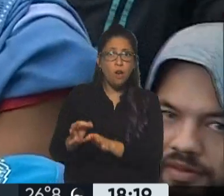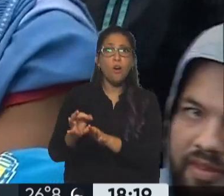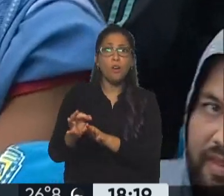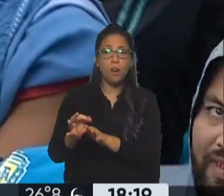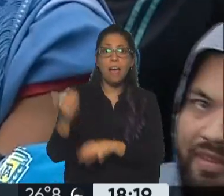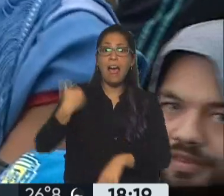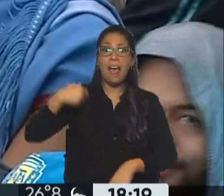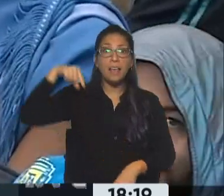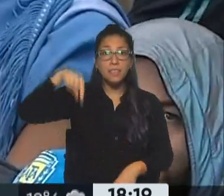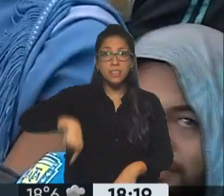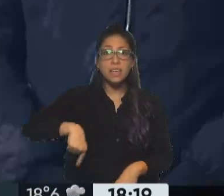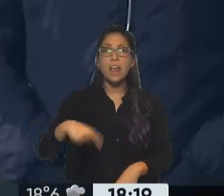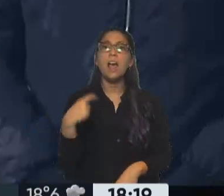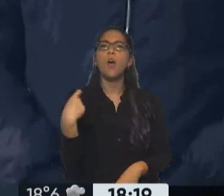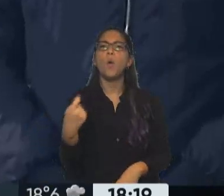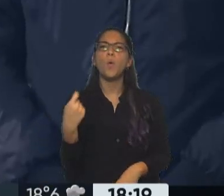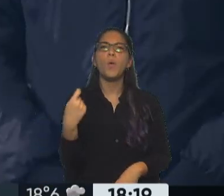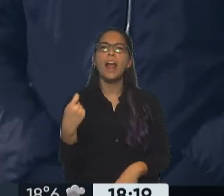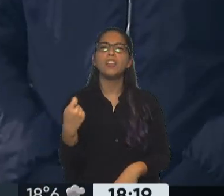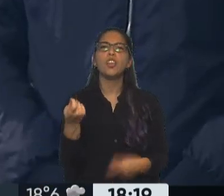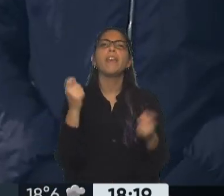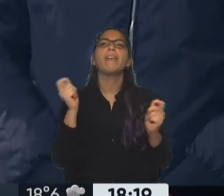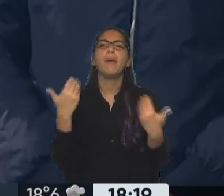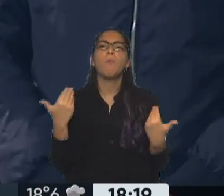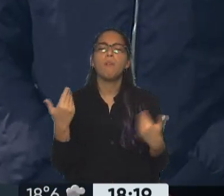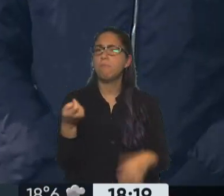en la Argentina se jubilaban unos pocos.